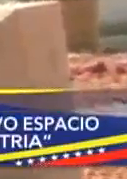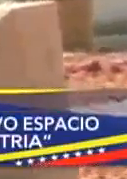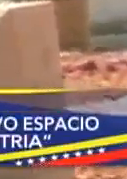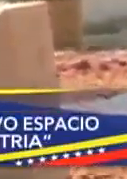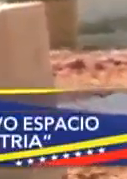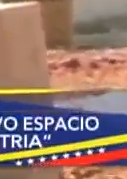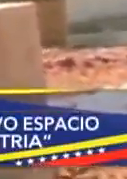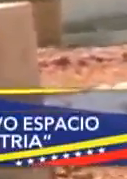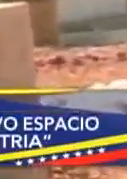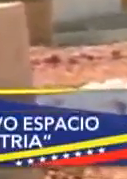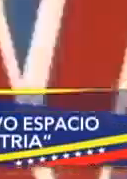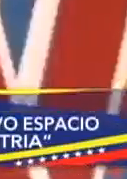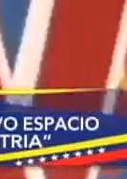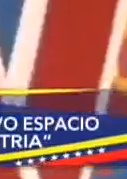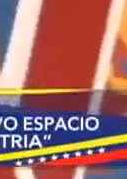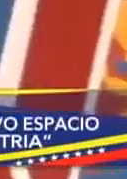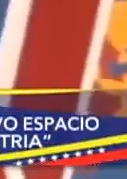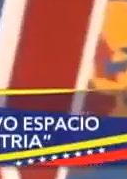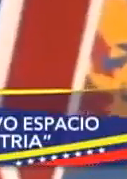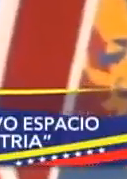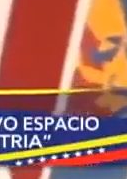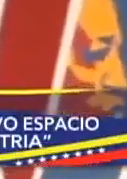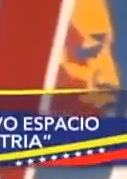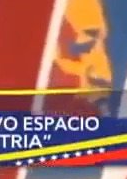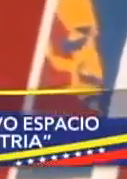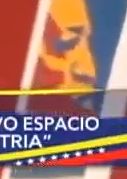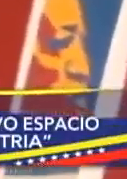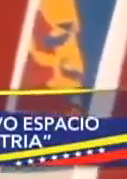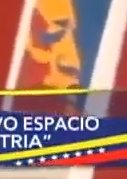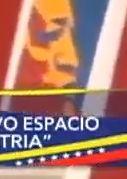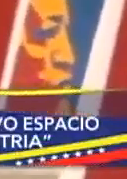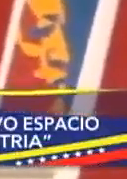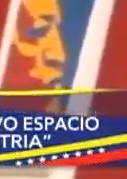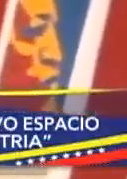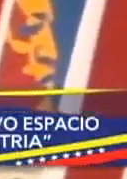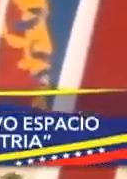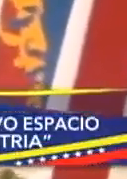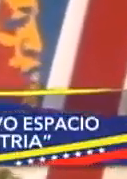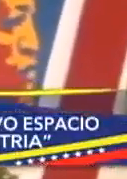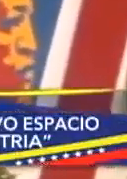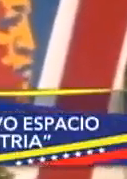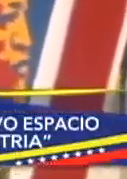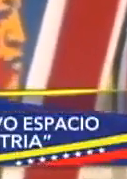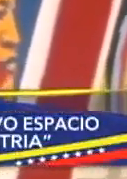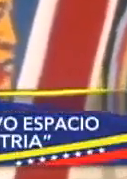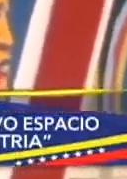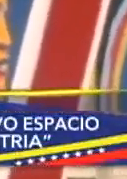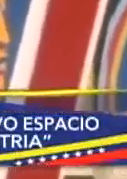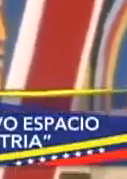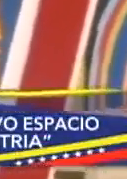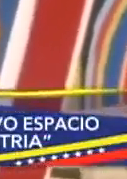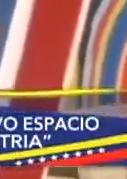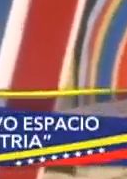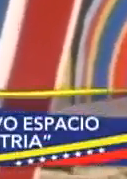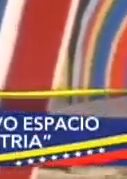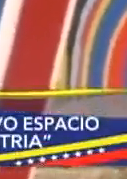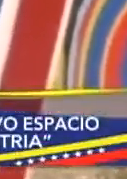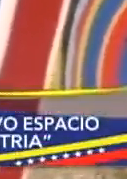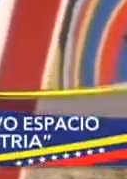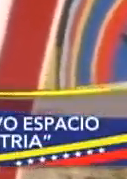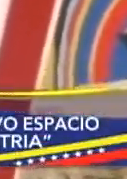Saludos, presidente Nicolás Maduro Moro. Para nosotros, desde aquí, desde el NEC, corazón de mi patria, es